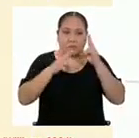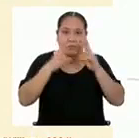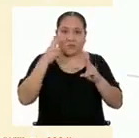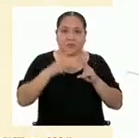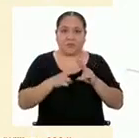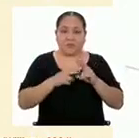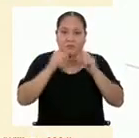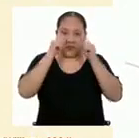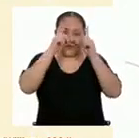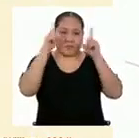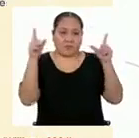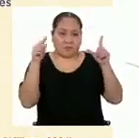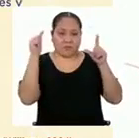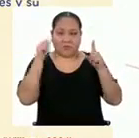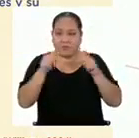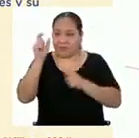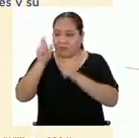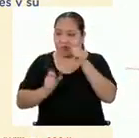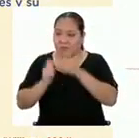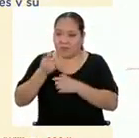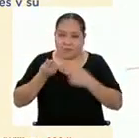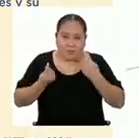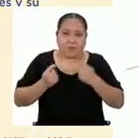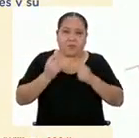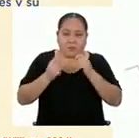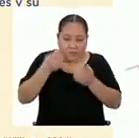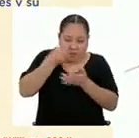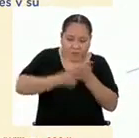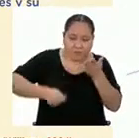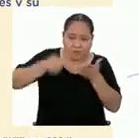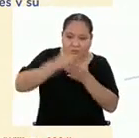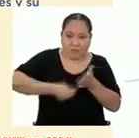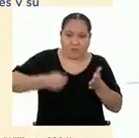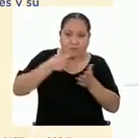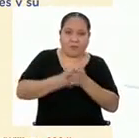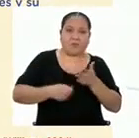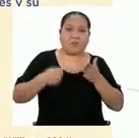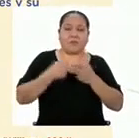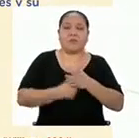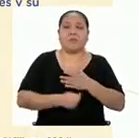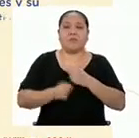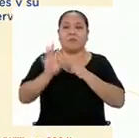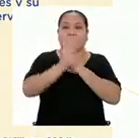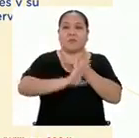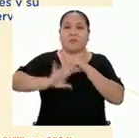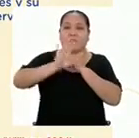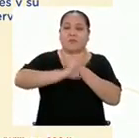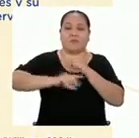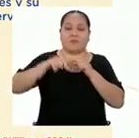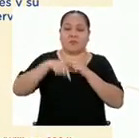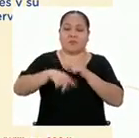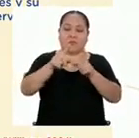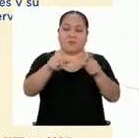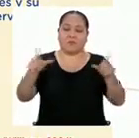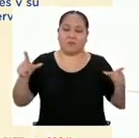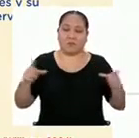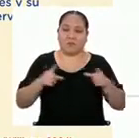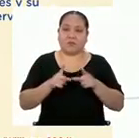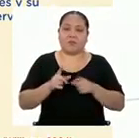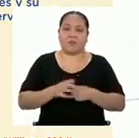aún más la resolución de los pobladores y su dedicación en el establecimiento y protección de la reserva de